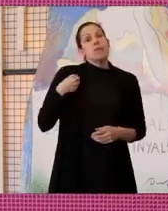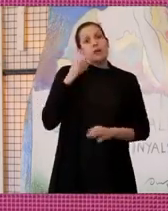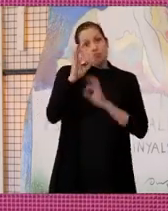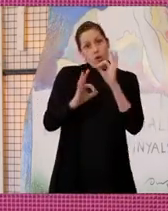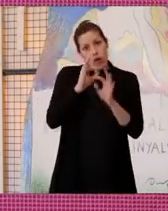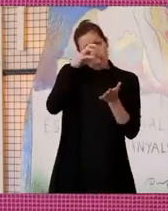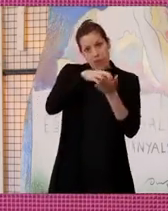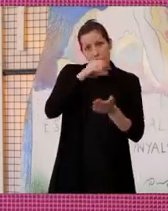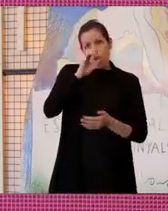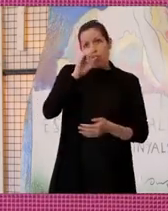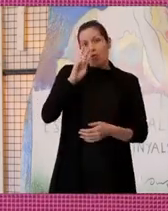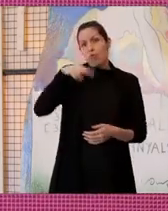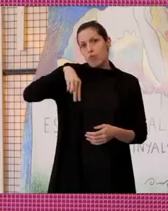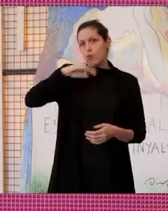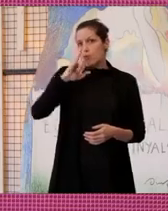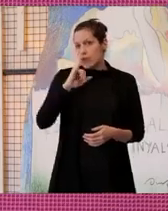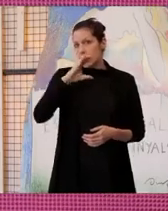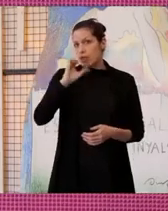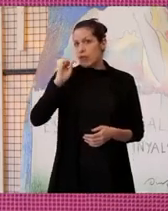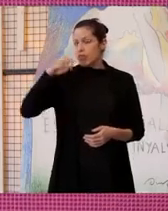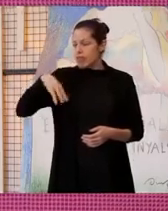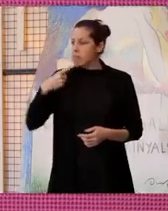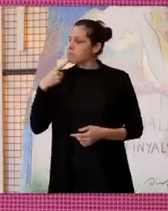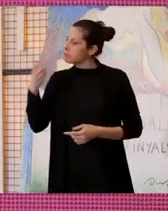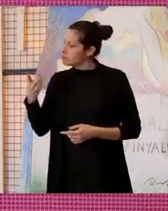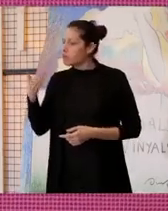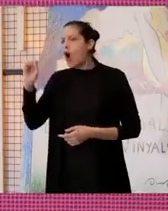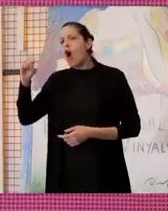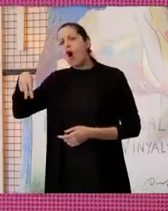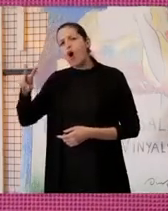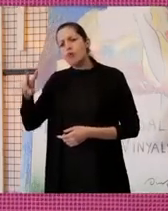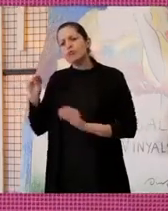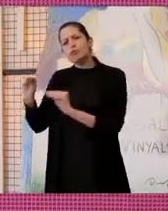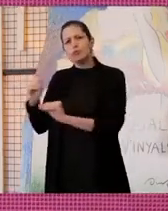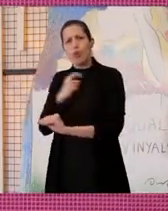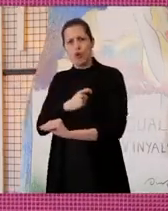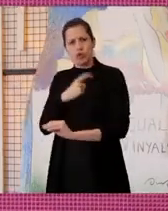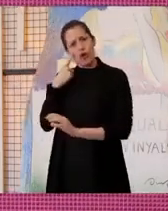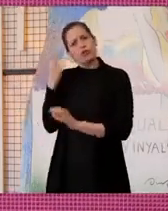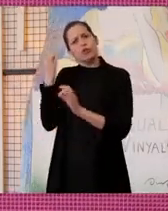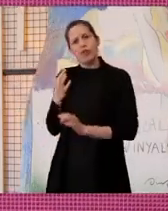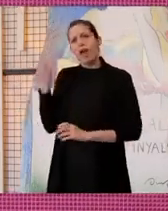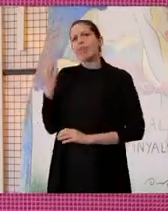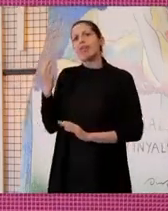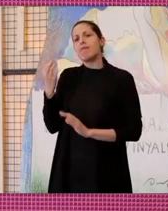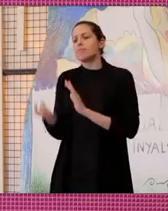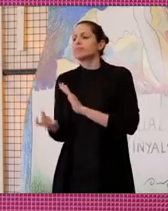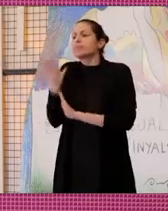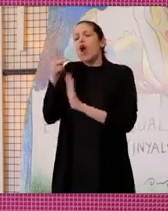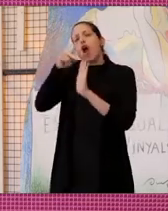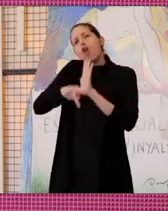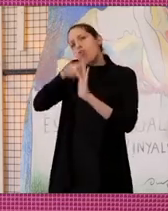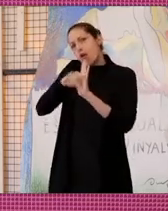las Naciones Unidas llevar al Consejo de Seguridad una directiva que definiera como delitos